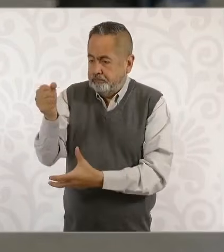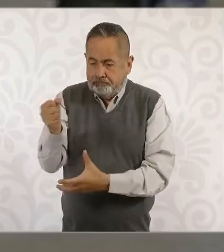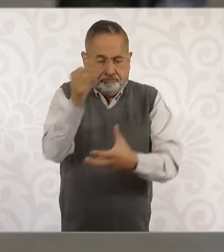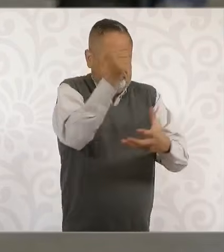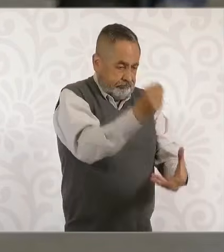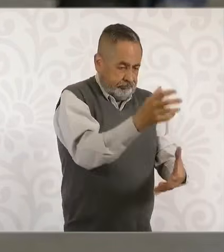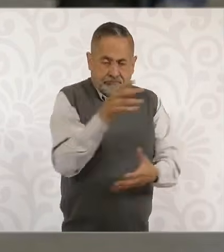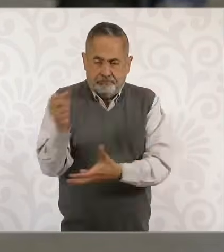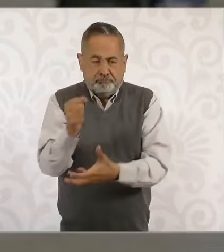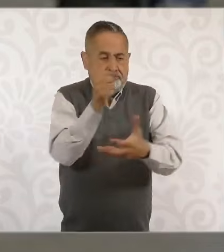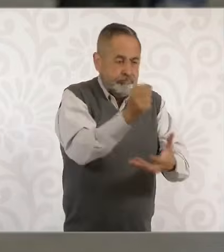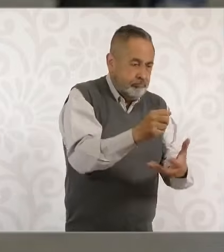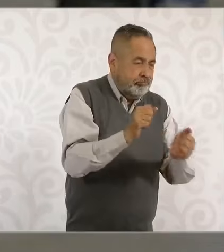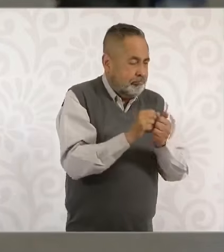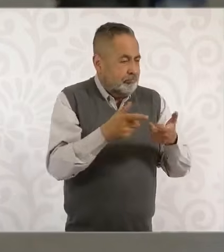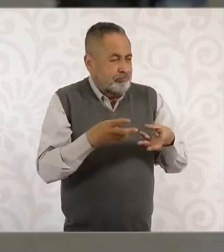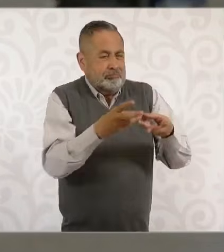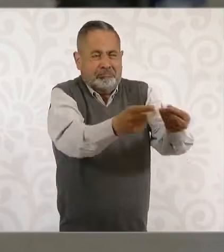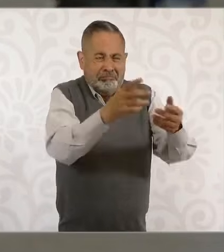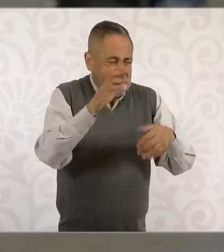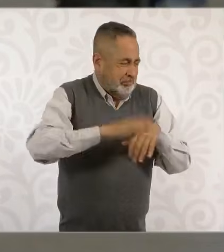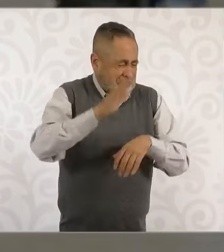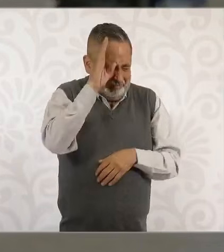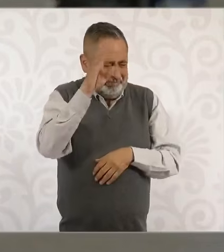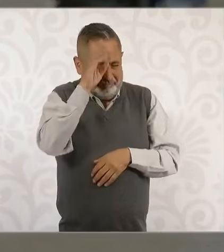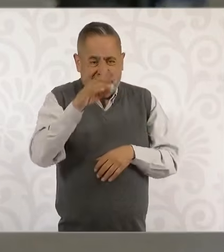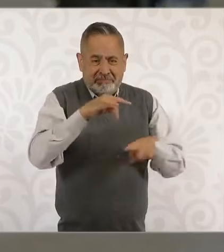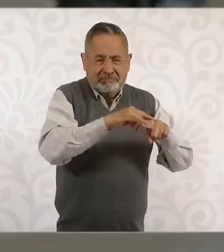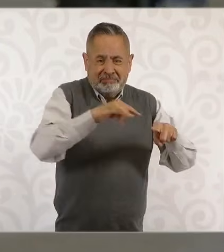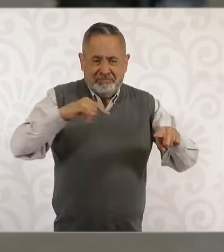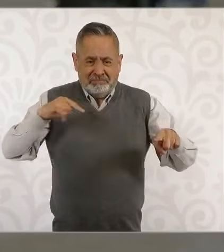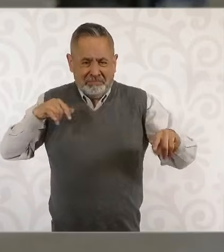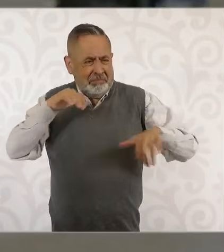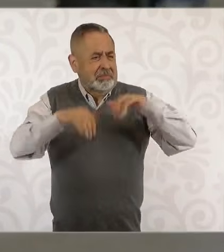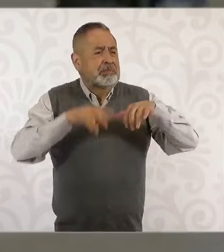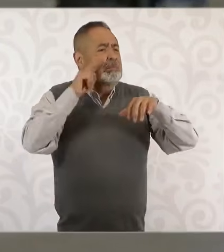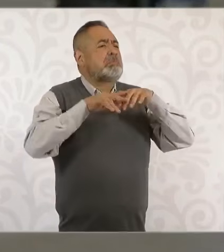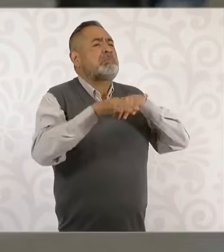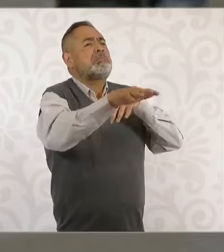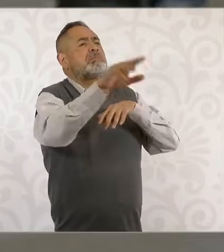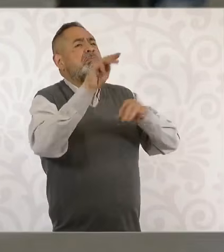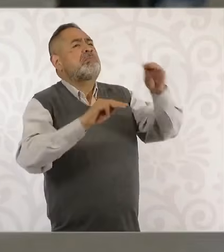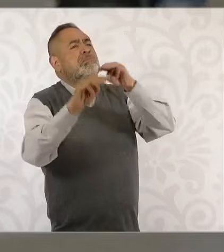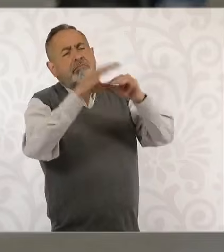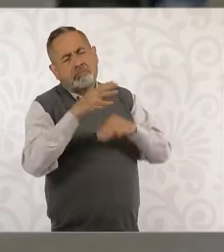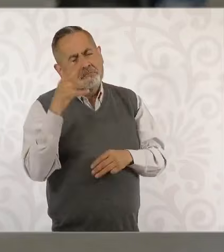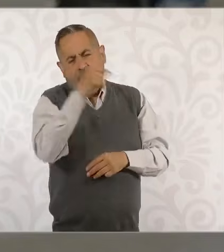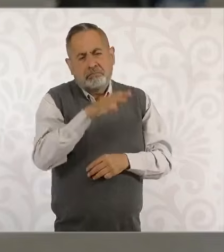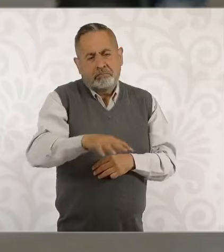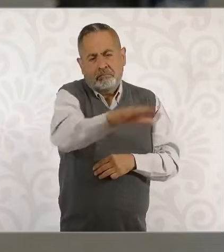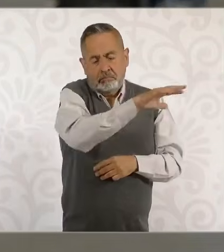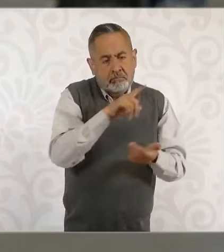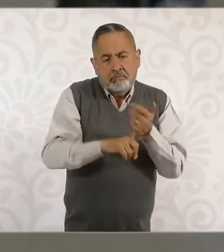grúas, desde viveros, de rocha mármol. Tiene una alberca con vistas únicas hacia los cerros. Por cierto que